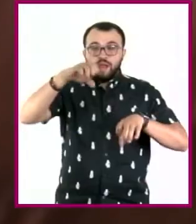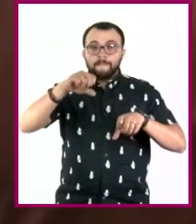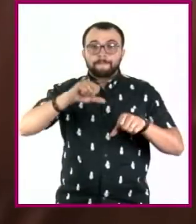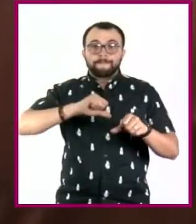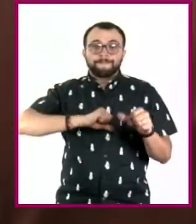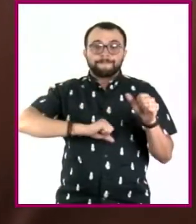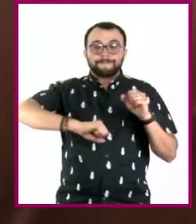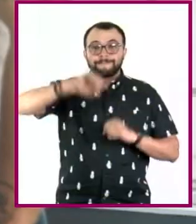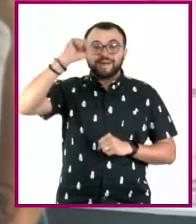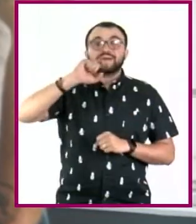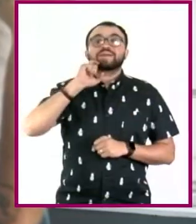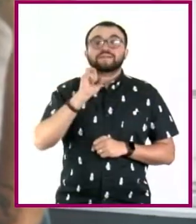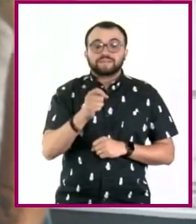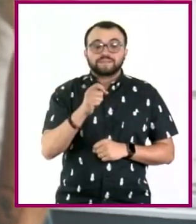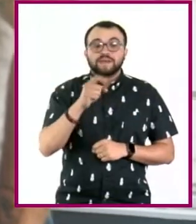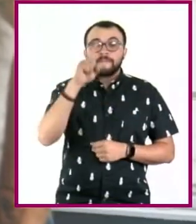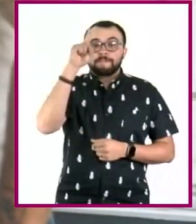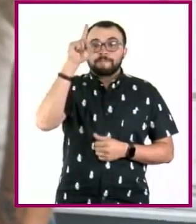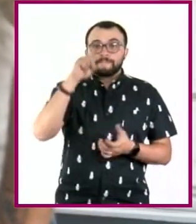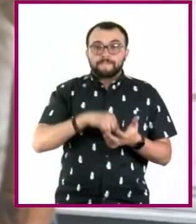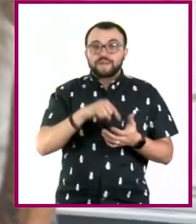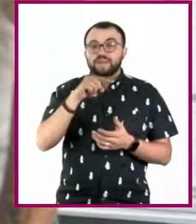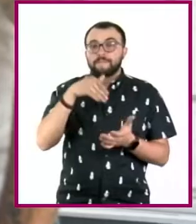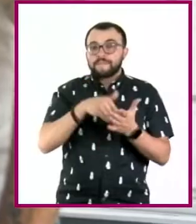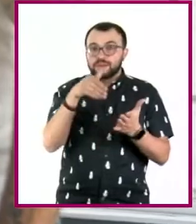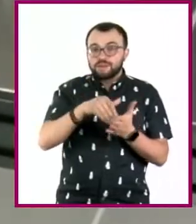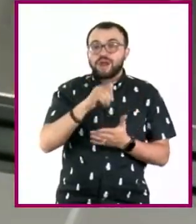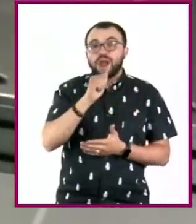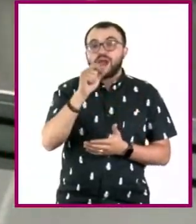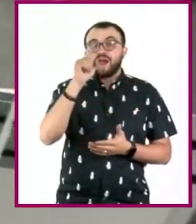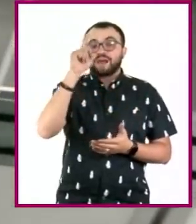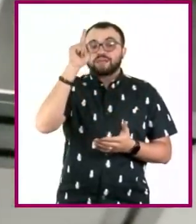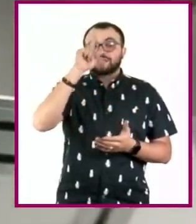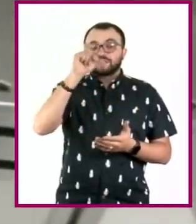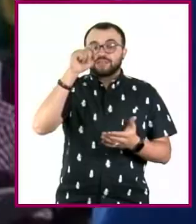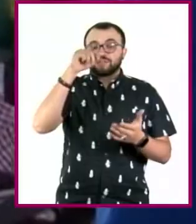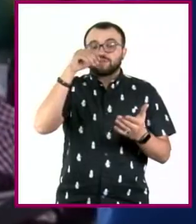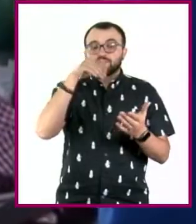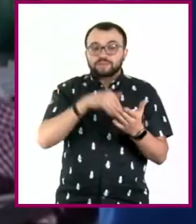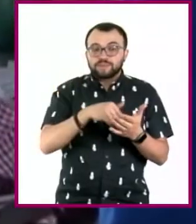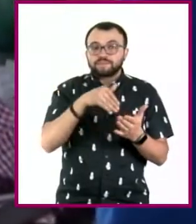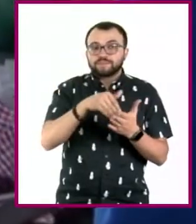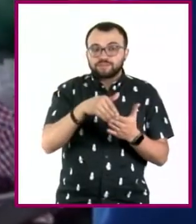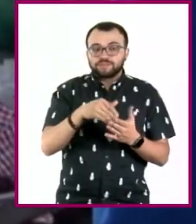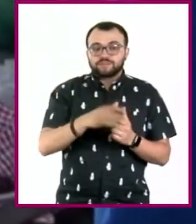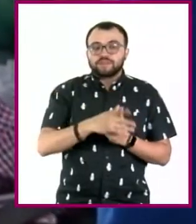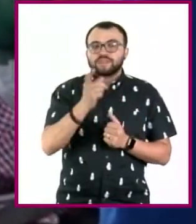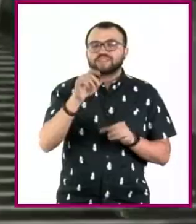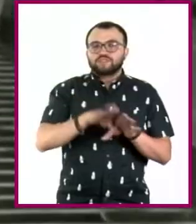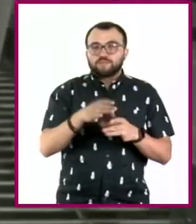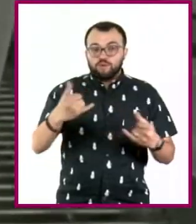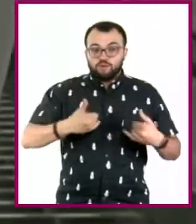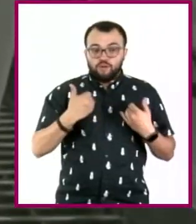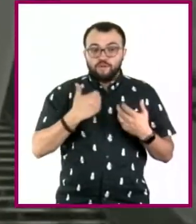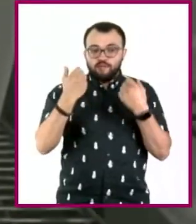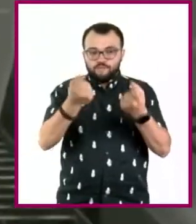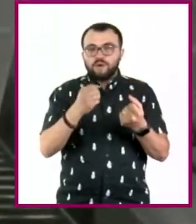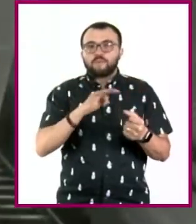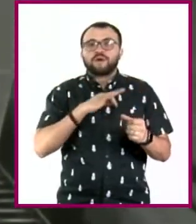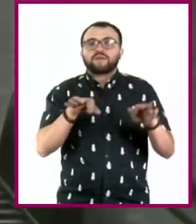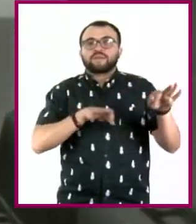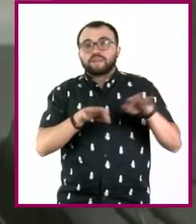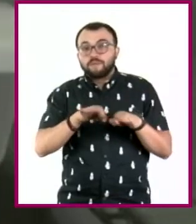1.000 millones a 1.300 millones, el número total de jóvenes que participan en la fuerza de trabajo, ya sea que estén empleados